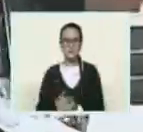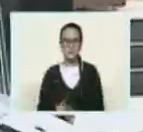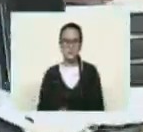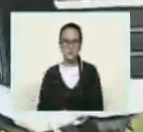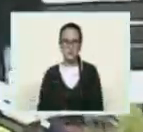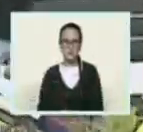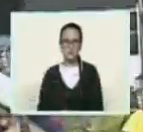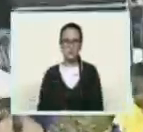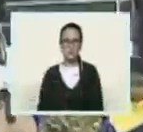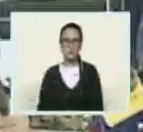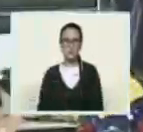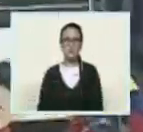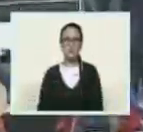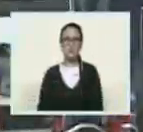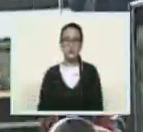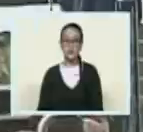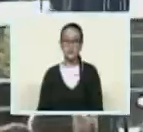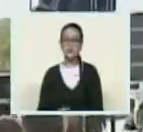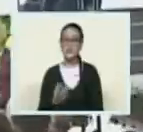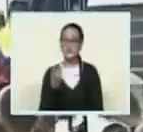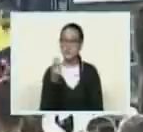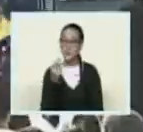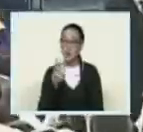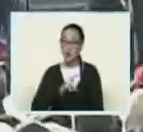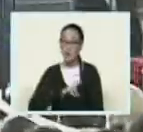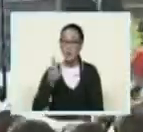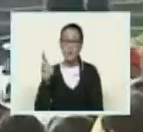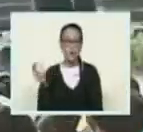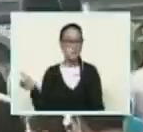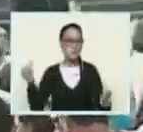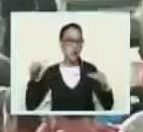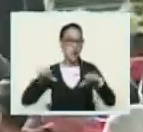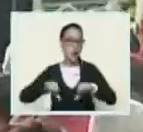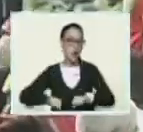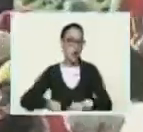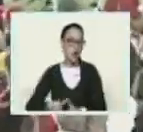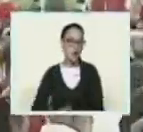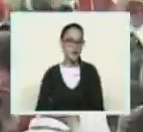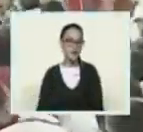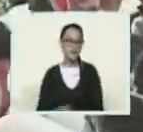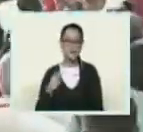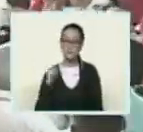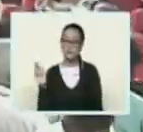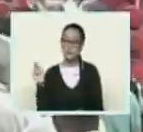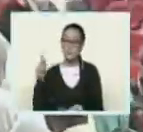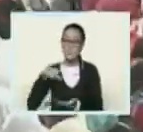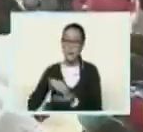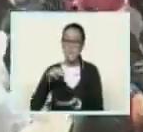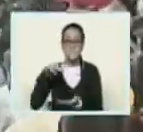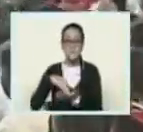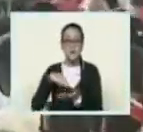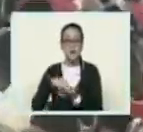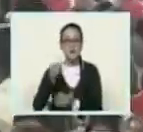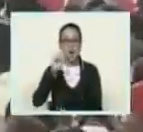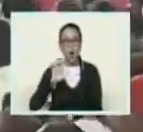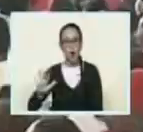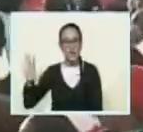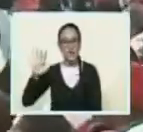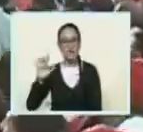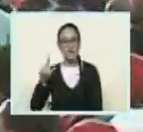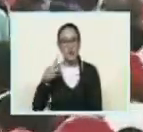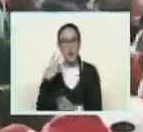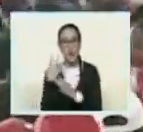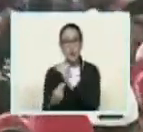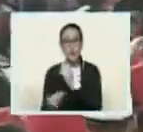Y en esas circunstancias cayó la Segunda República. Tocó venirse por Miranda en la migración de Oriente huyéndole a